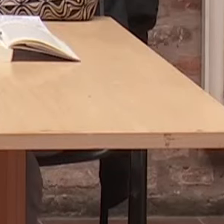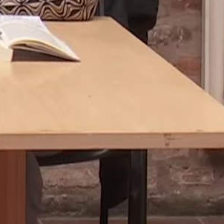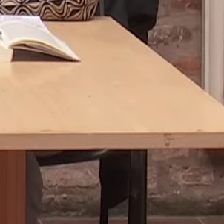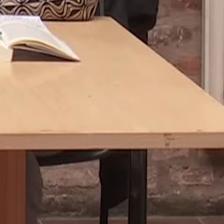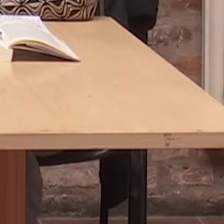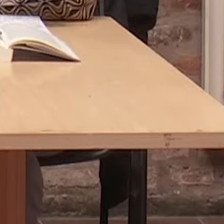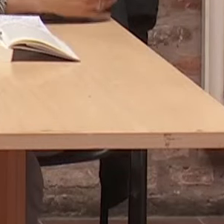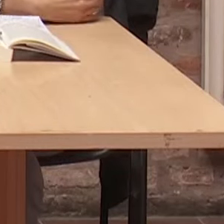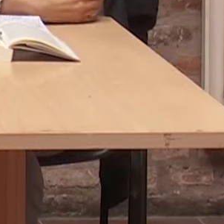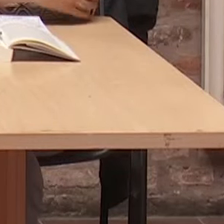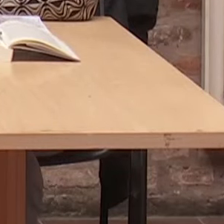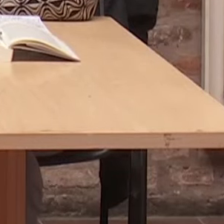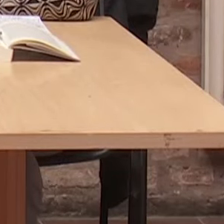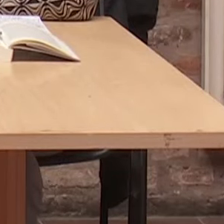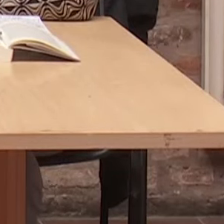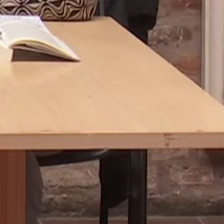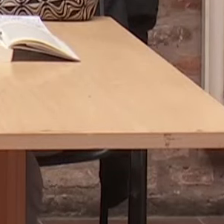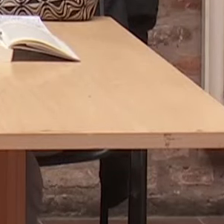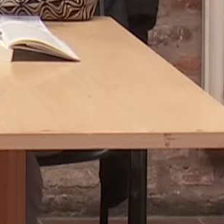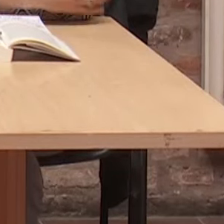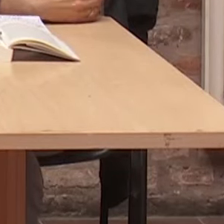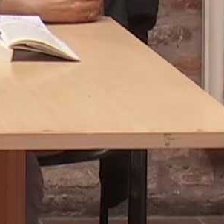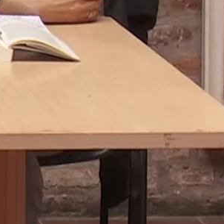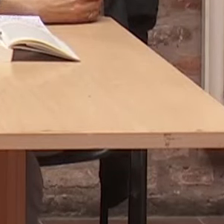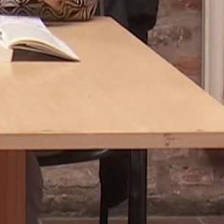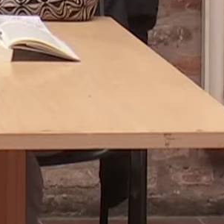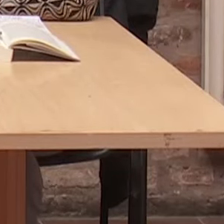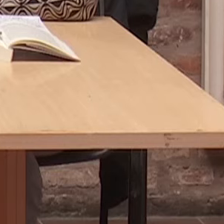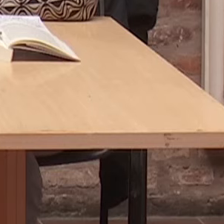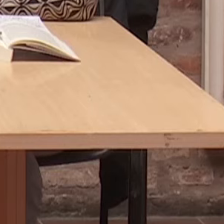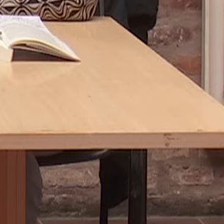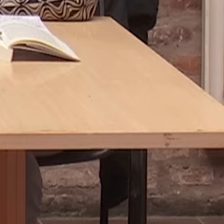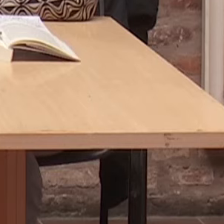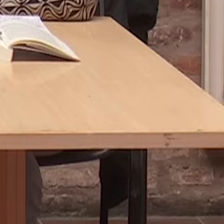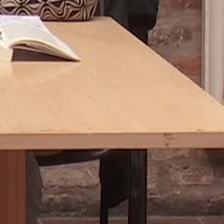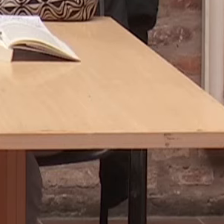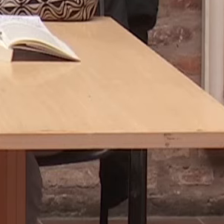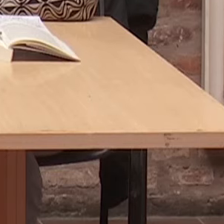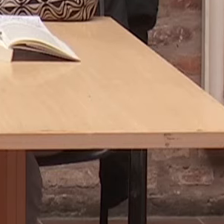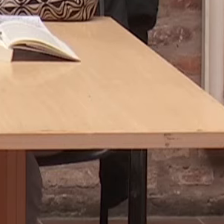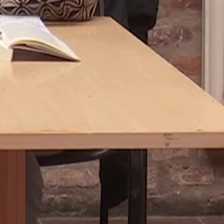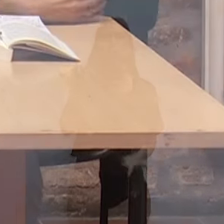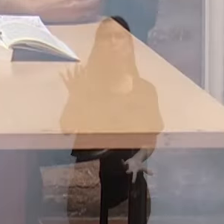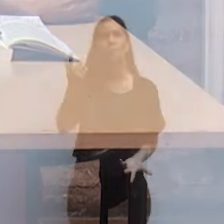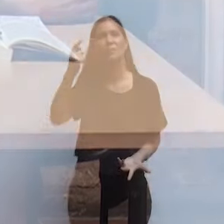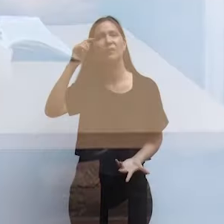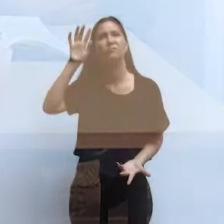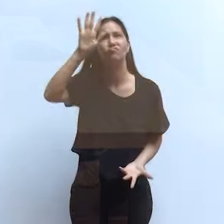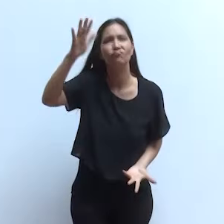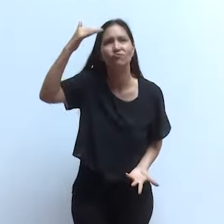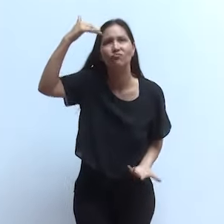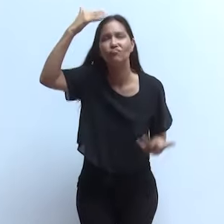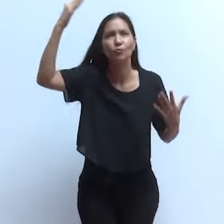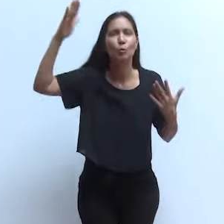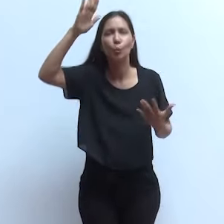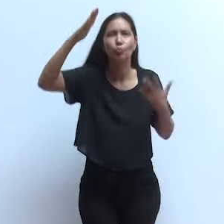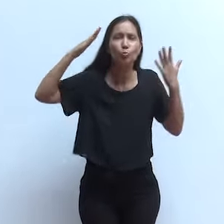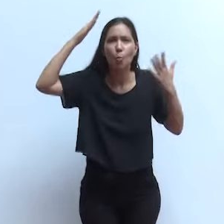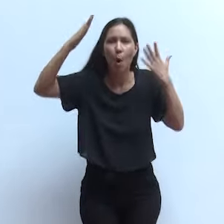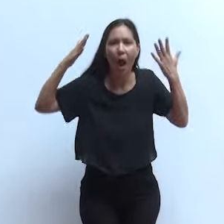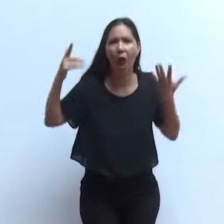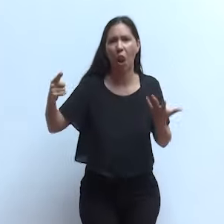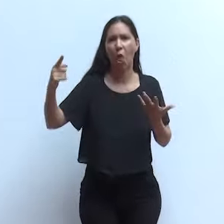está indignada sino que está esperanzada no que quiere creer en otra cosa que que no está resignada que que no está